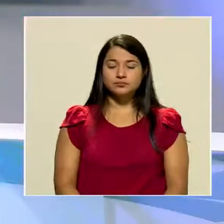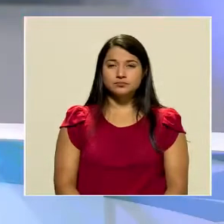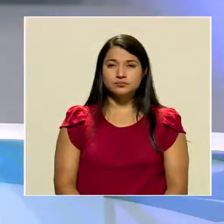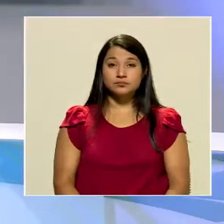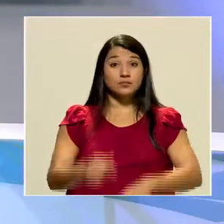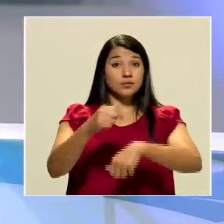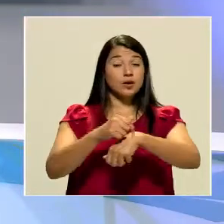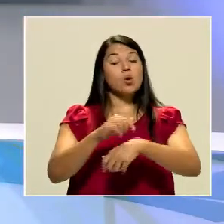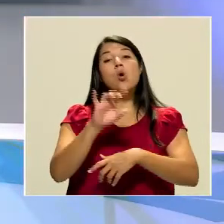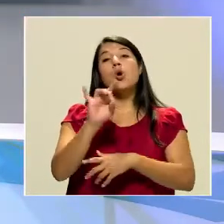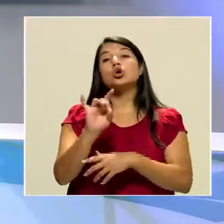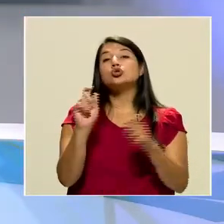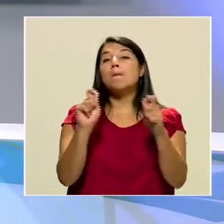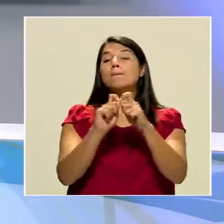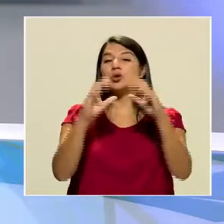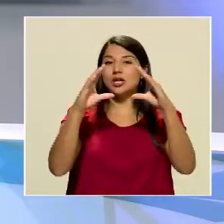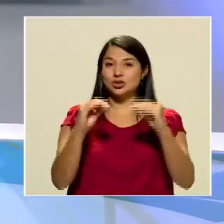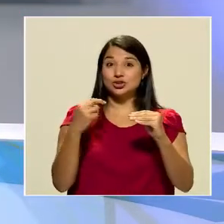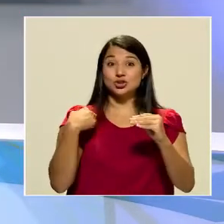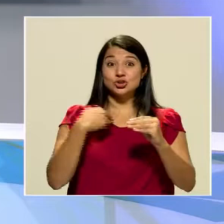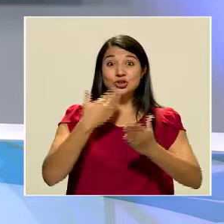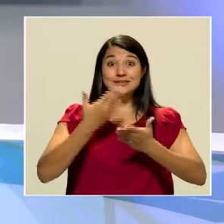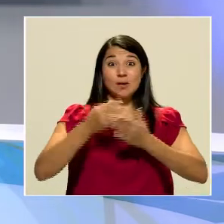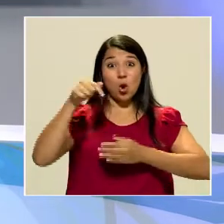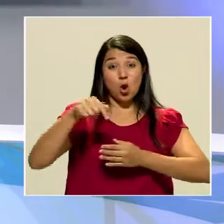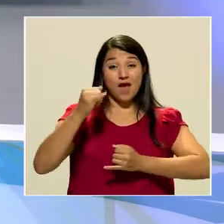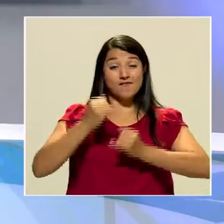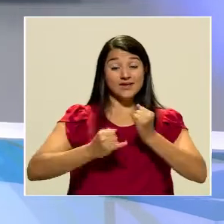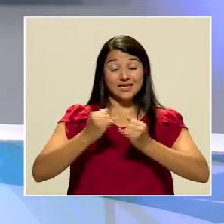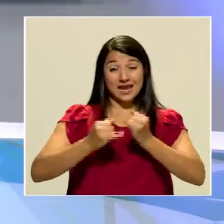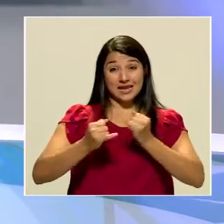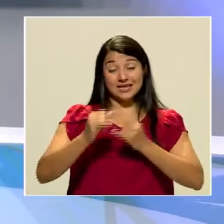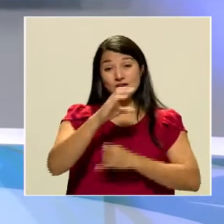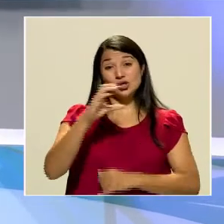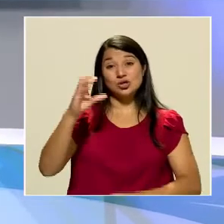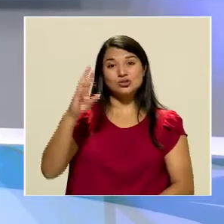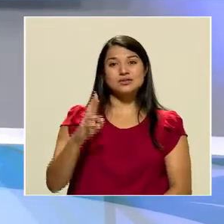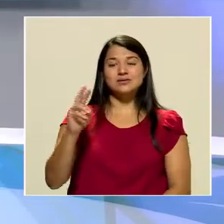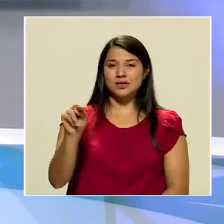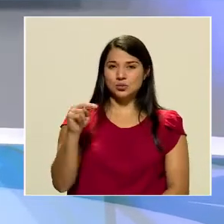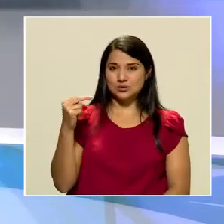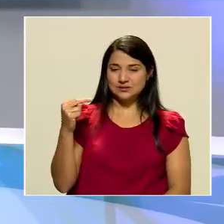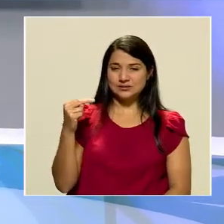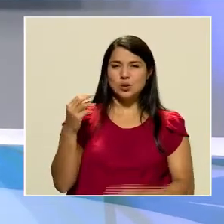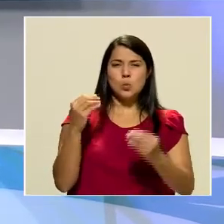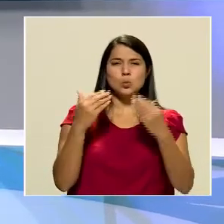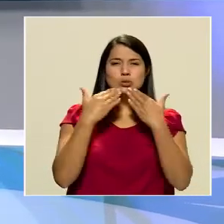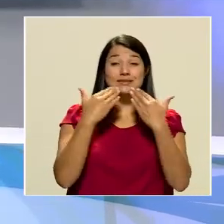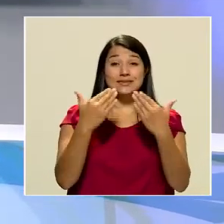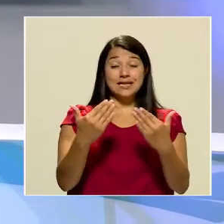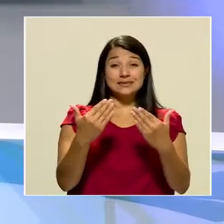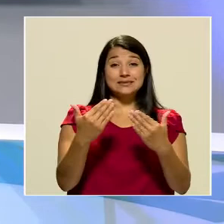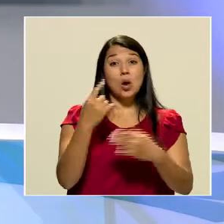A las 8 de la noche en punto, llegamos por hoy al final de esta edición estelar de Costa Rica Noticias. Muchas